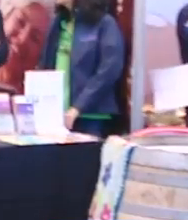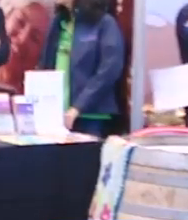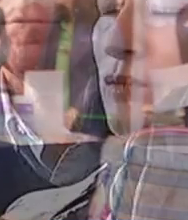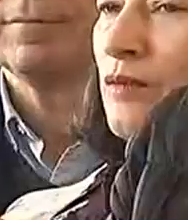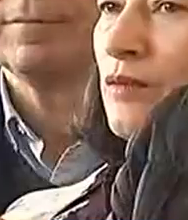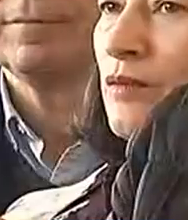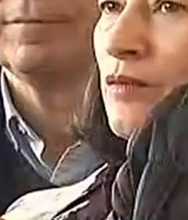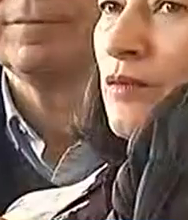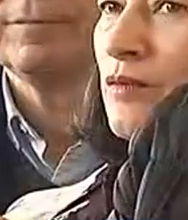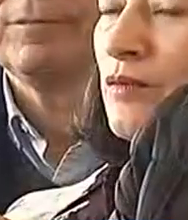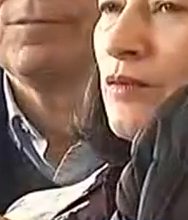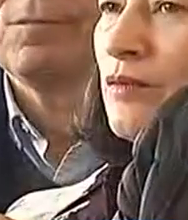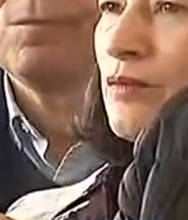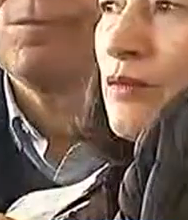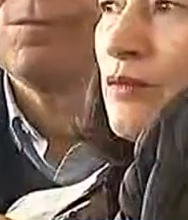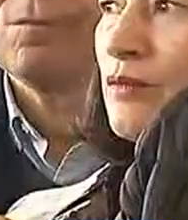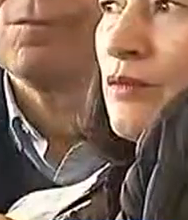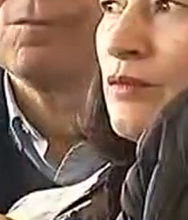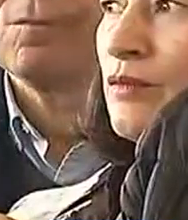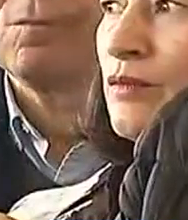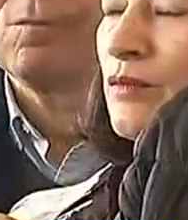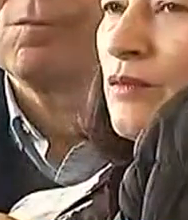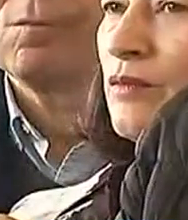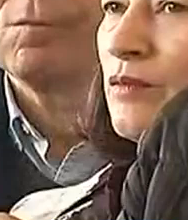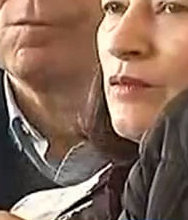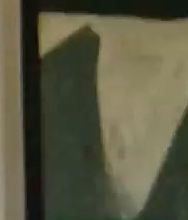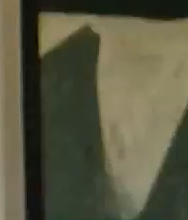por estas declaraciones que hizo en el pasado.